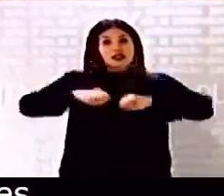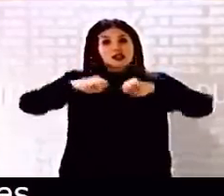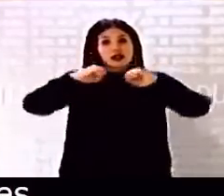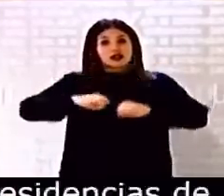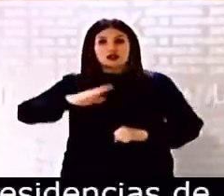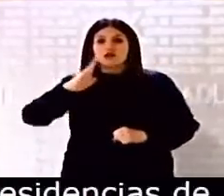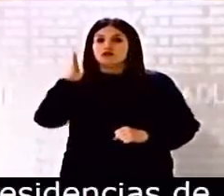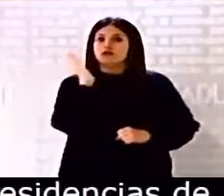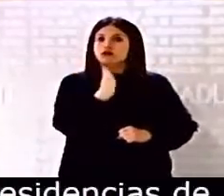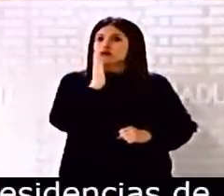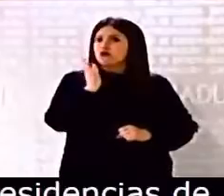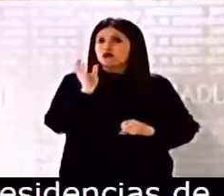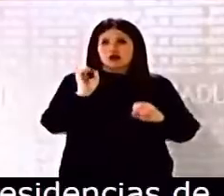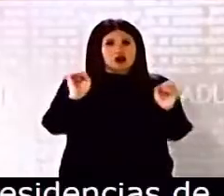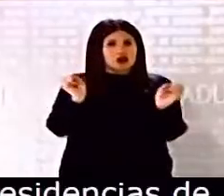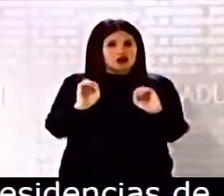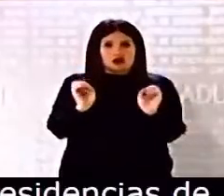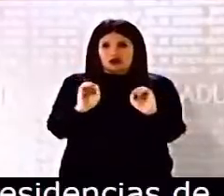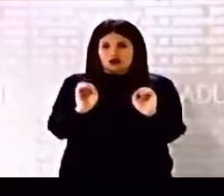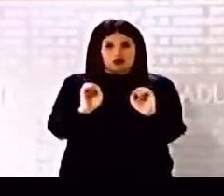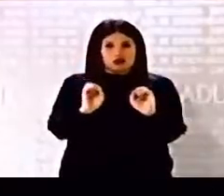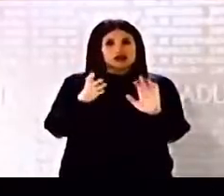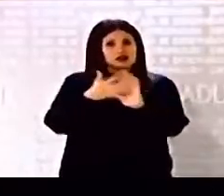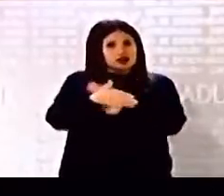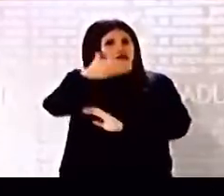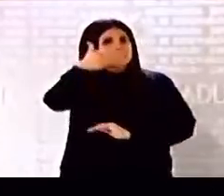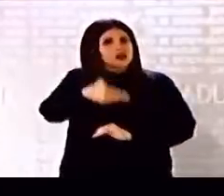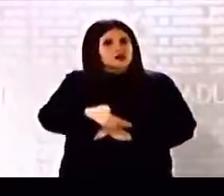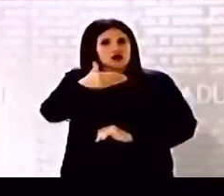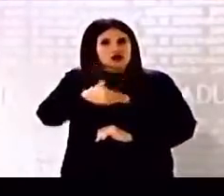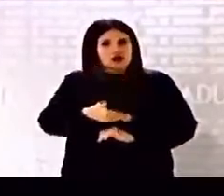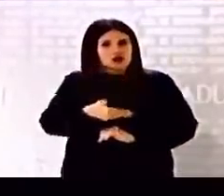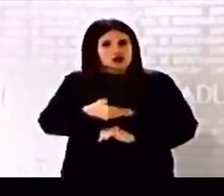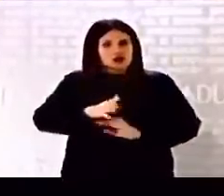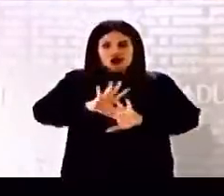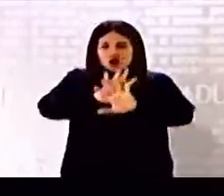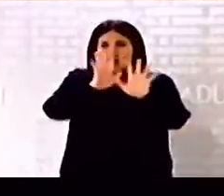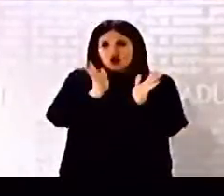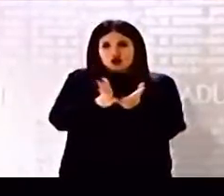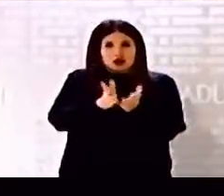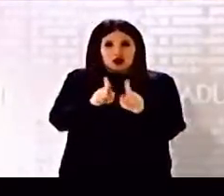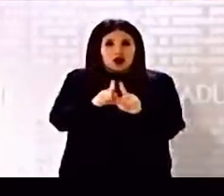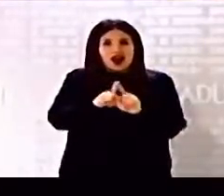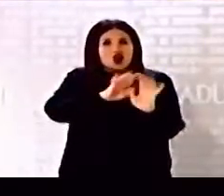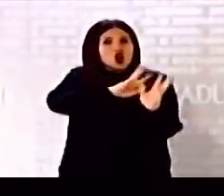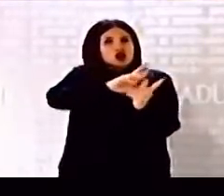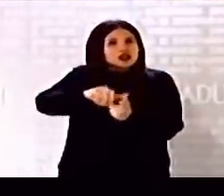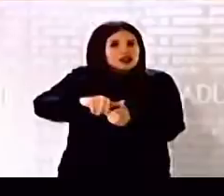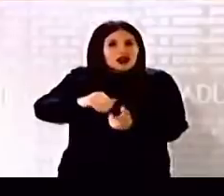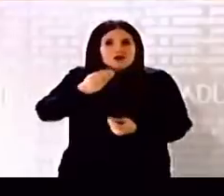afectadas. Esa es la mejor de las noticias